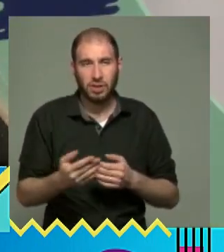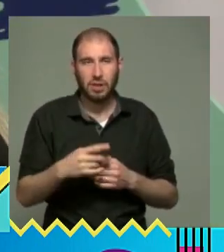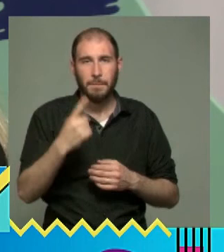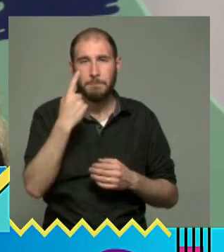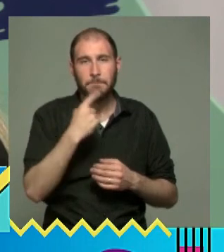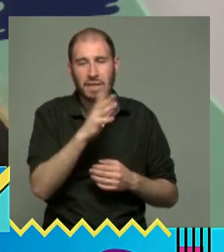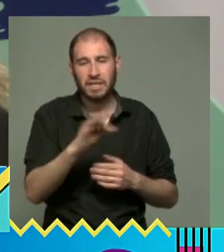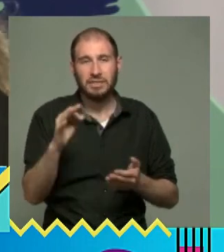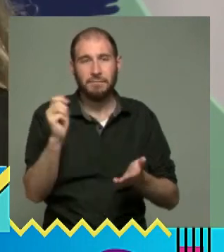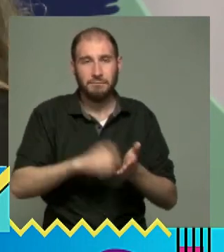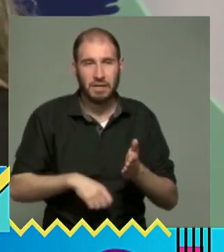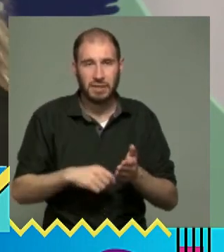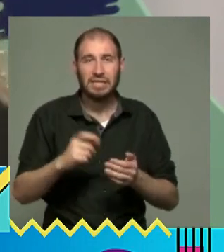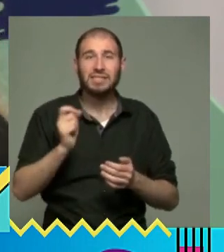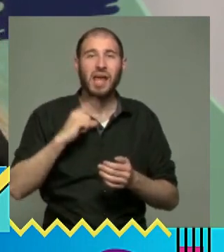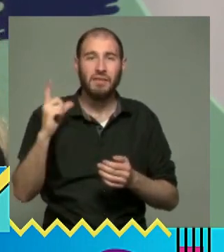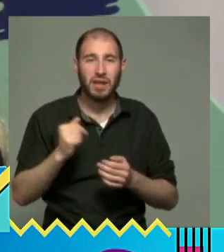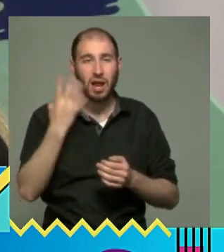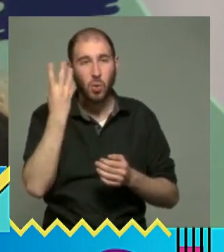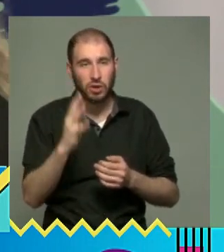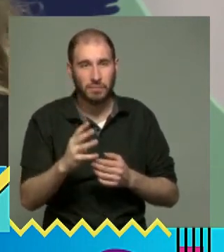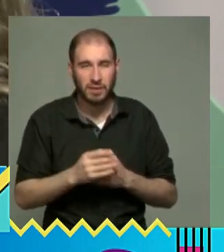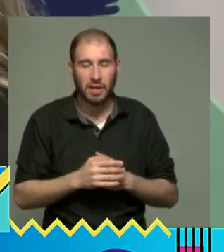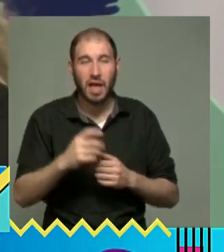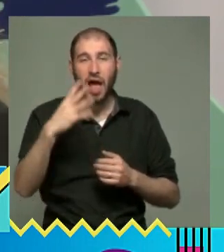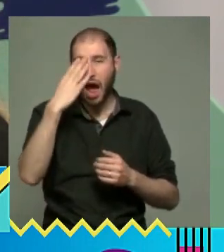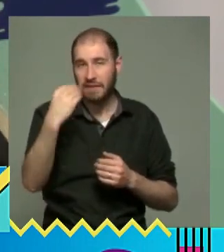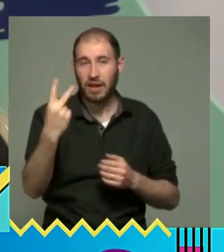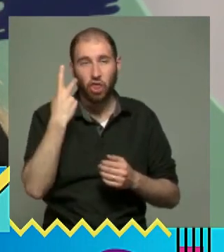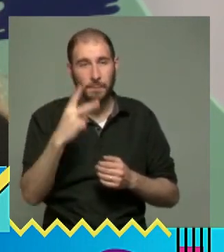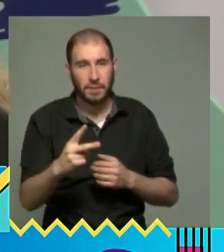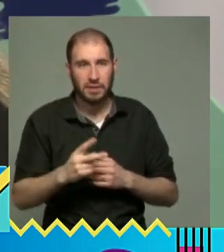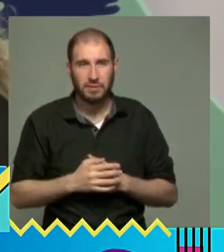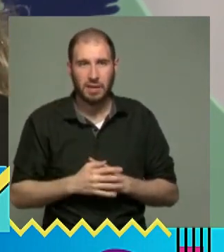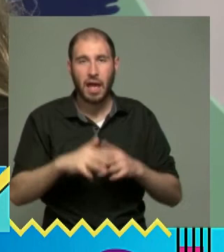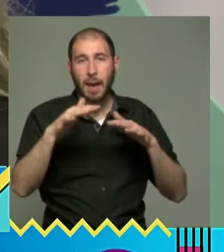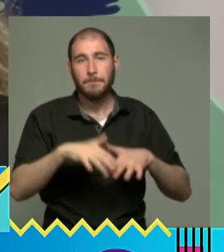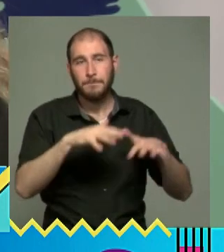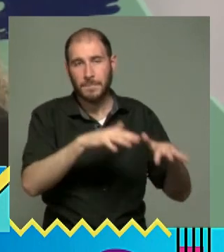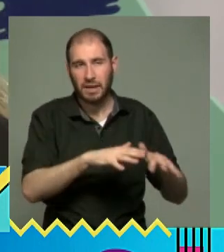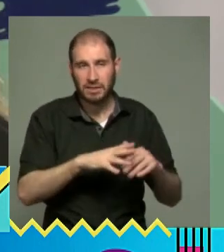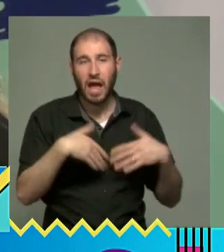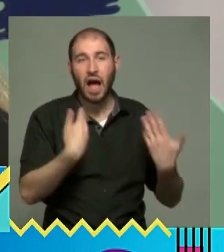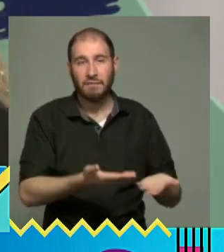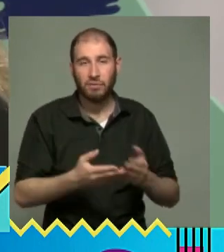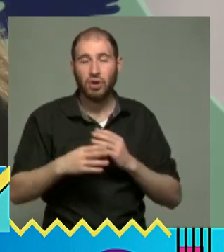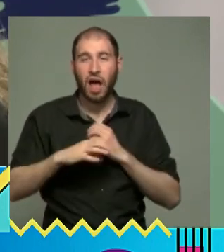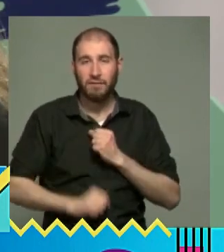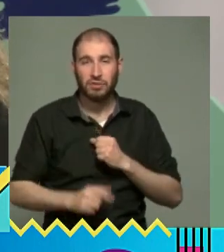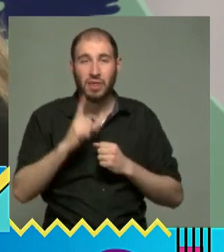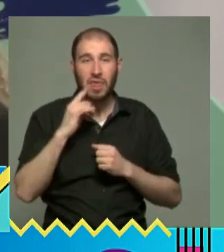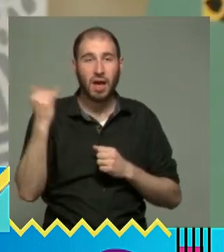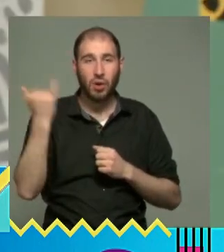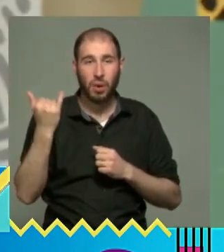de 1.500 firmas. En San Rafael fueron 4.000 y en General Alvear 2.000 más. La marcha a favor del aborto el